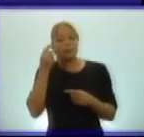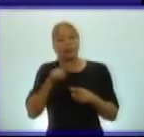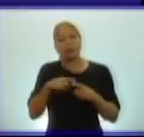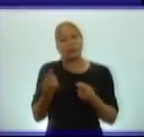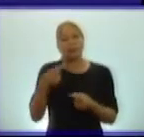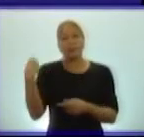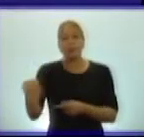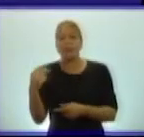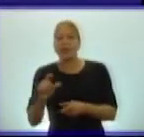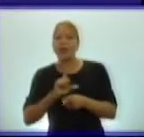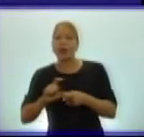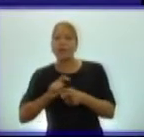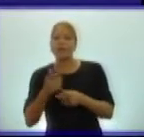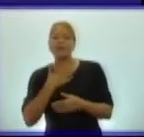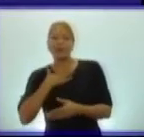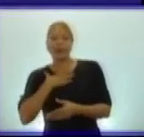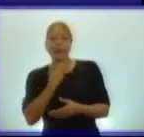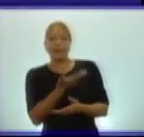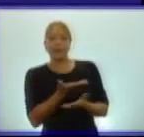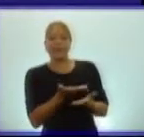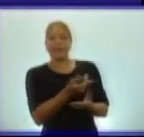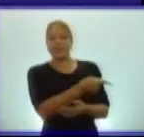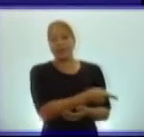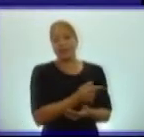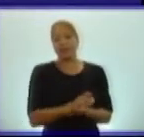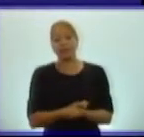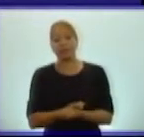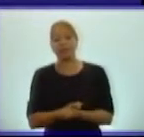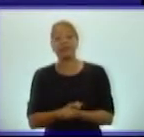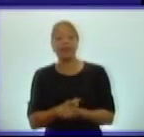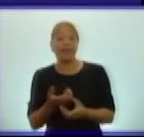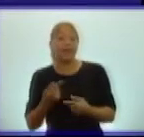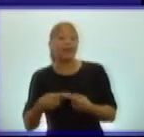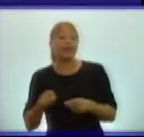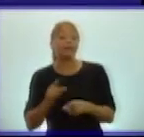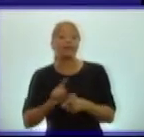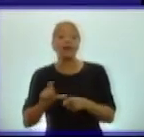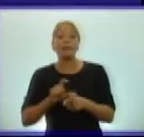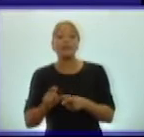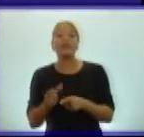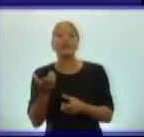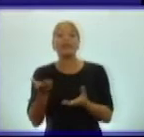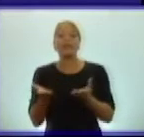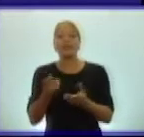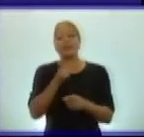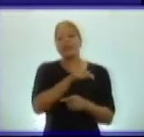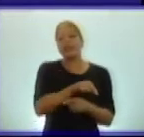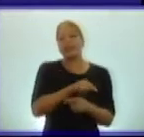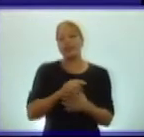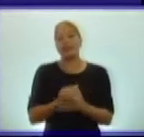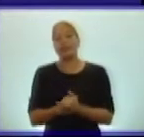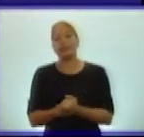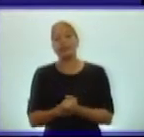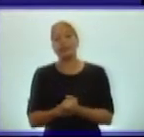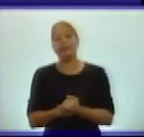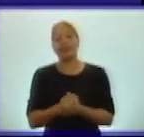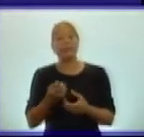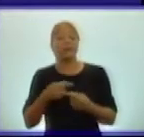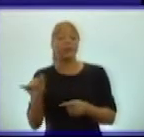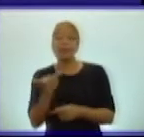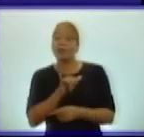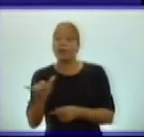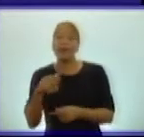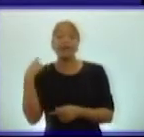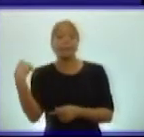explotados los campesinos dependientes si es diferente al esclavismo? Si el campesino dependiente tenía otras posibilidades. Es verdad, pero igual